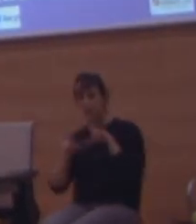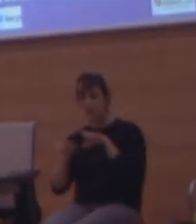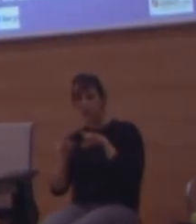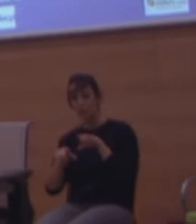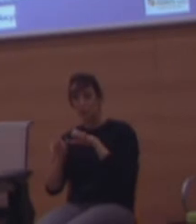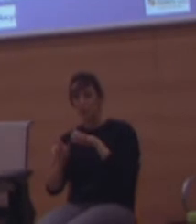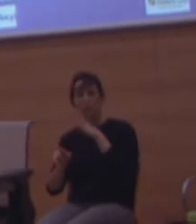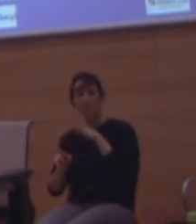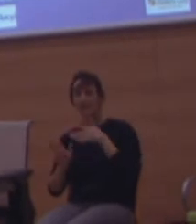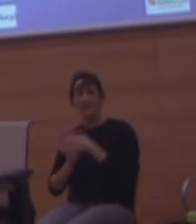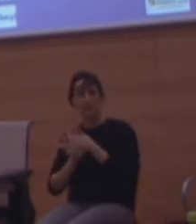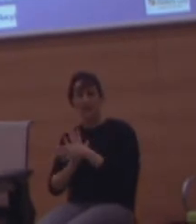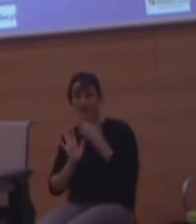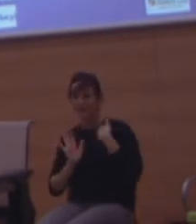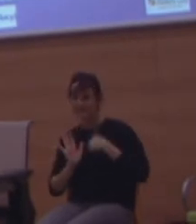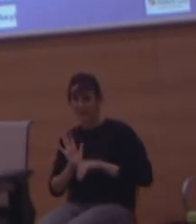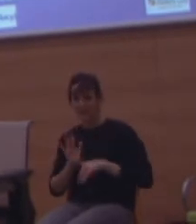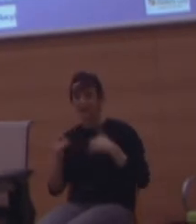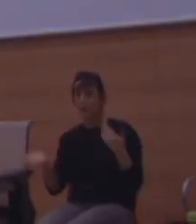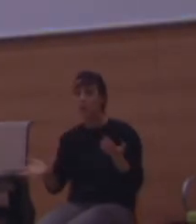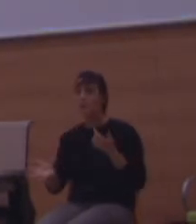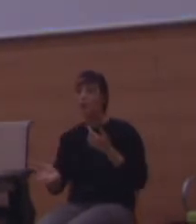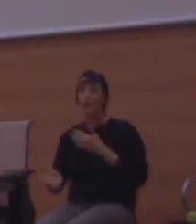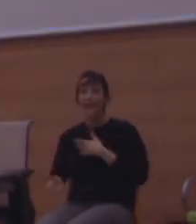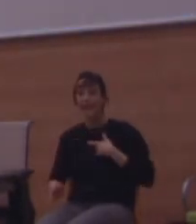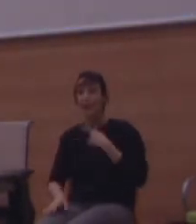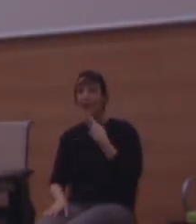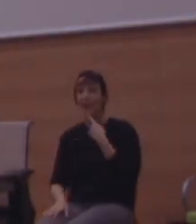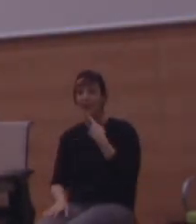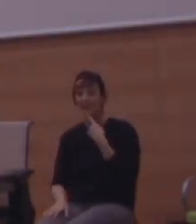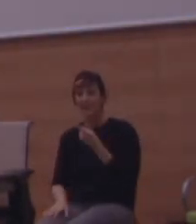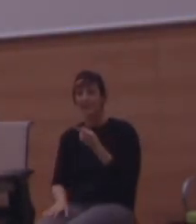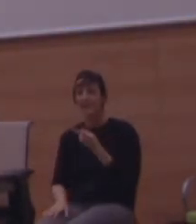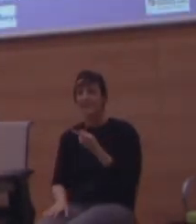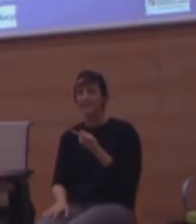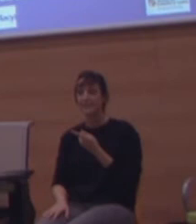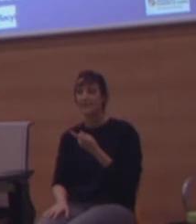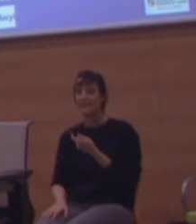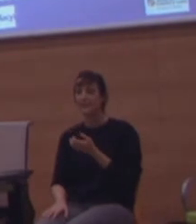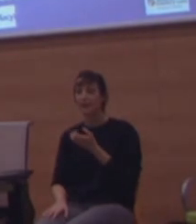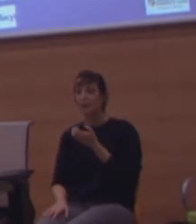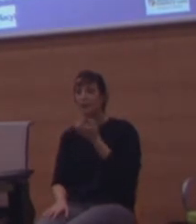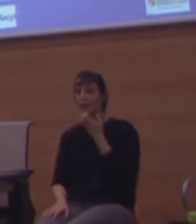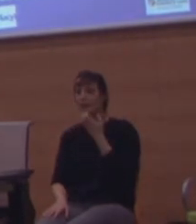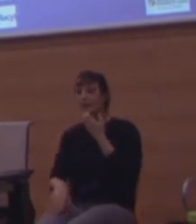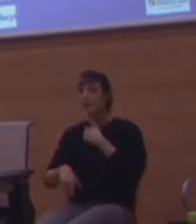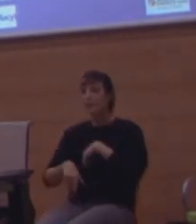están tratadas, y lo que sí quiero decir, como hay personal por ahí que veo que es personal no sanitario, puede haber